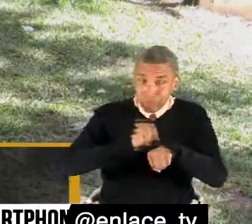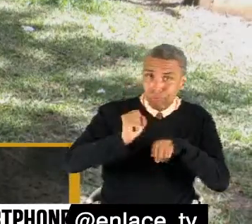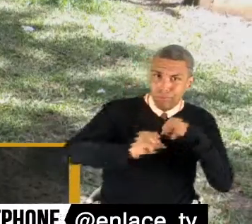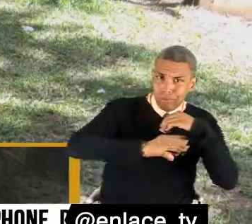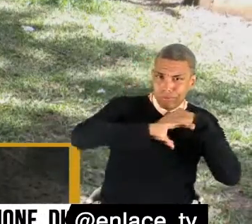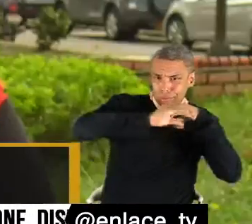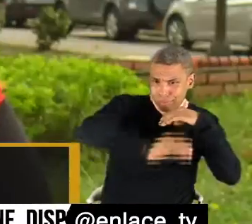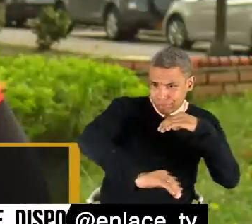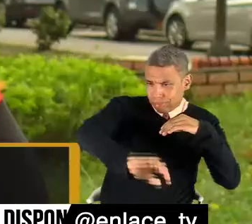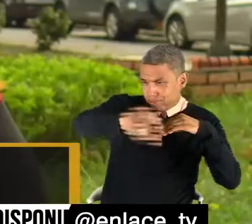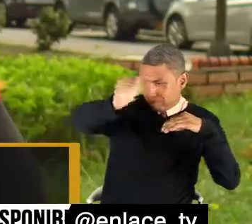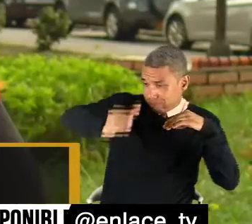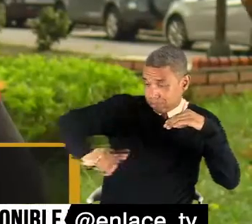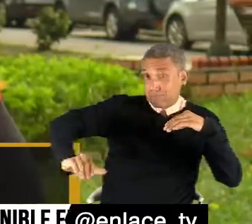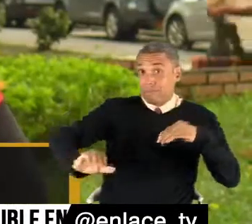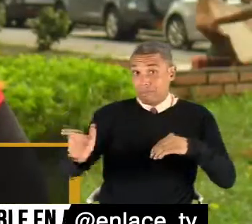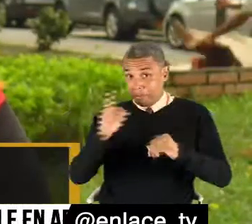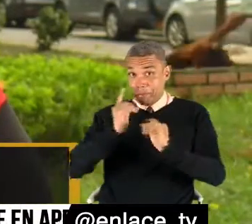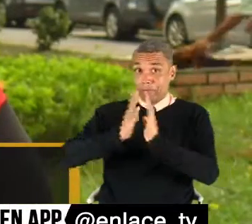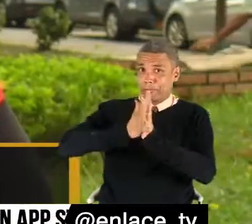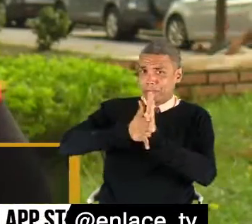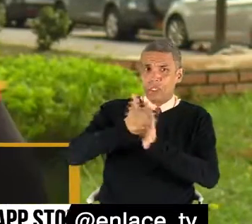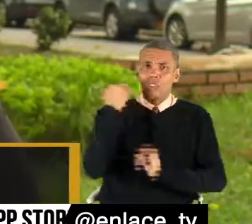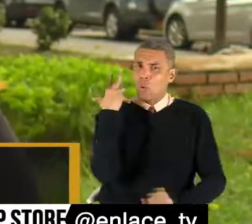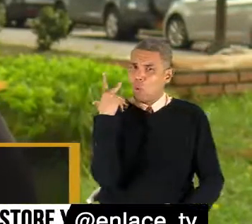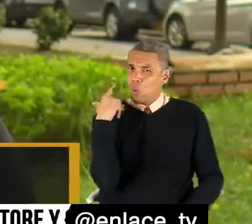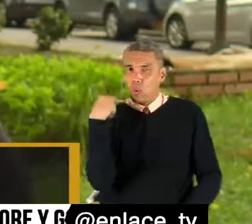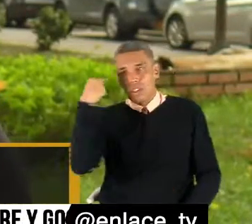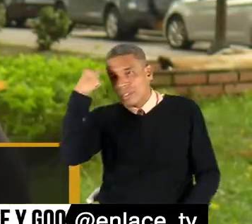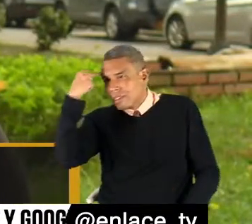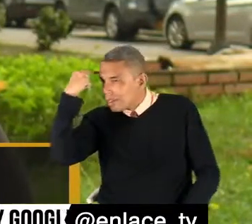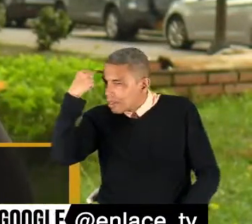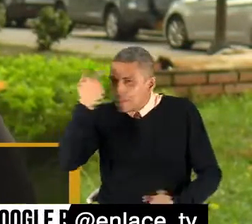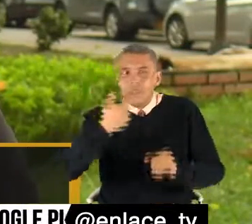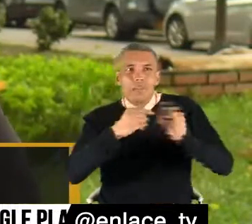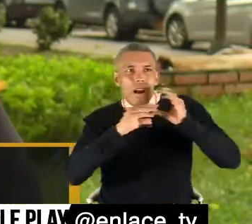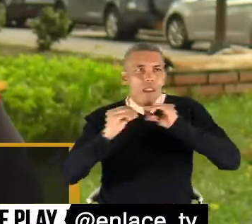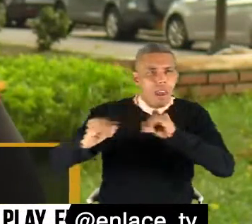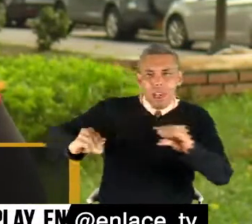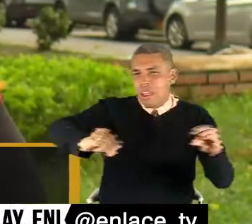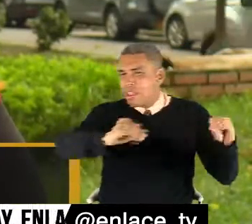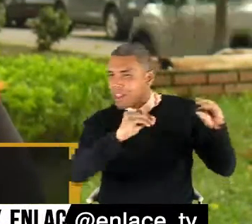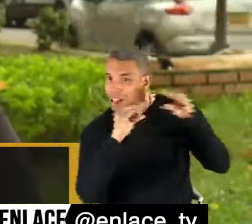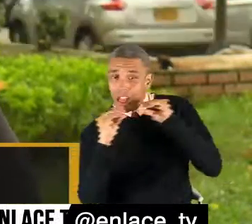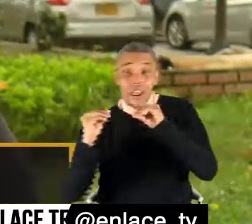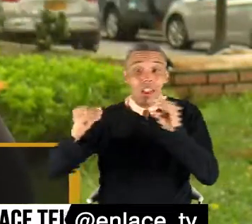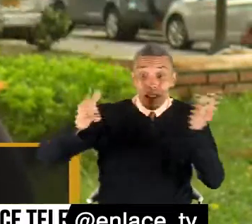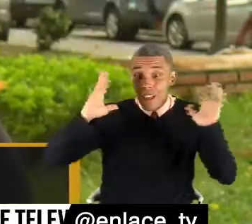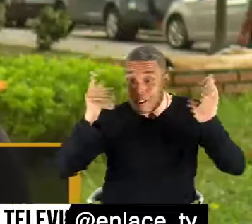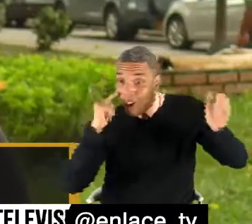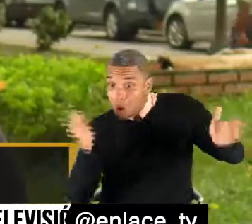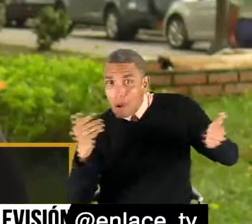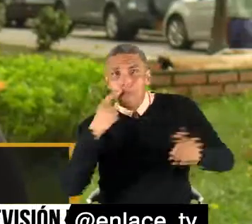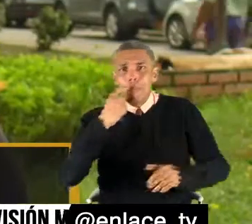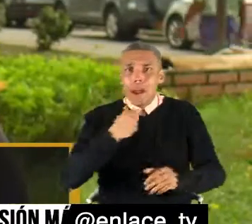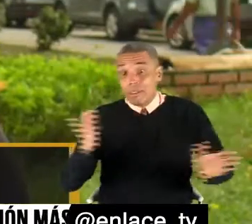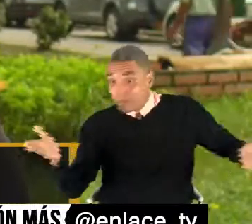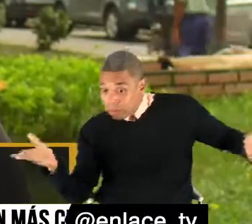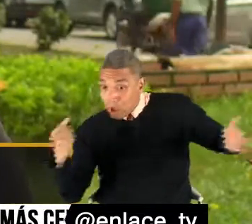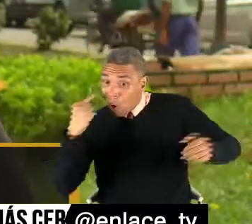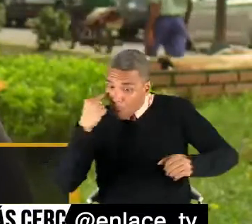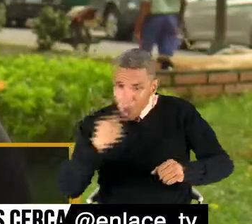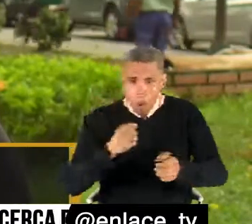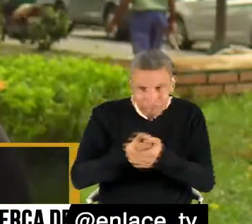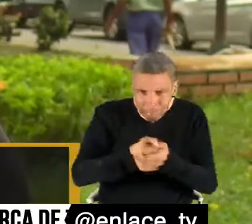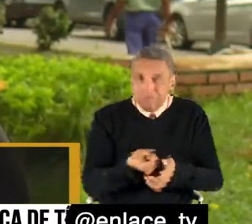respira deporte. Todos los días se habla del deporte, el papá los apoya muchísimo, el papá vive pendiente muy de ellos y